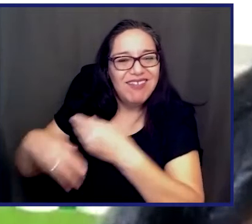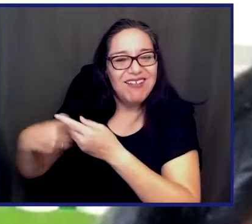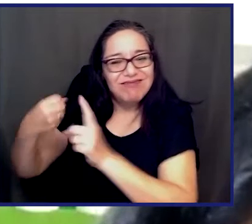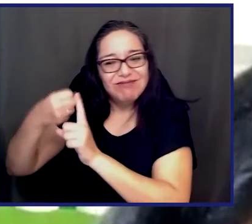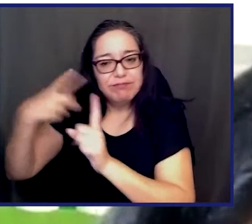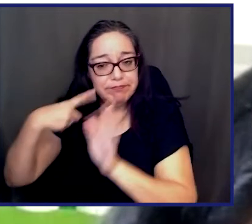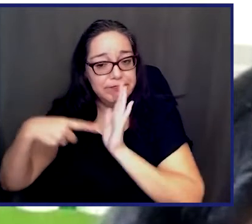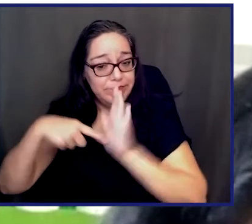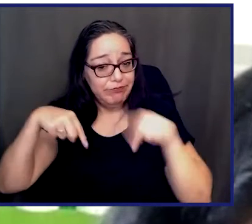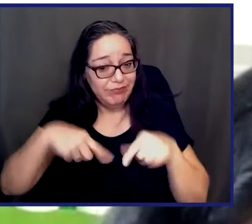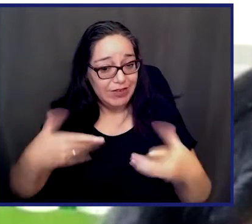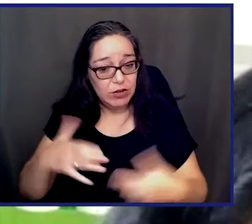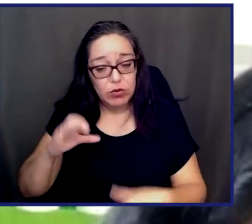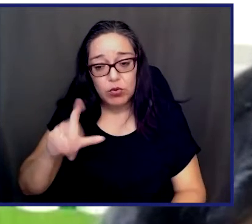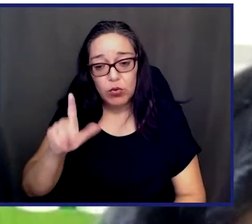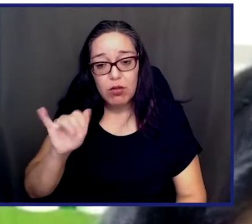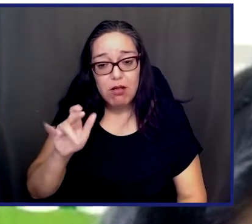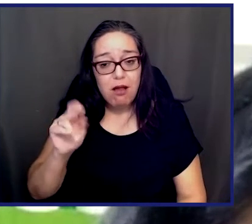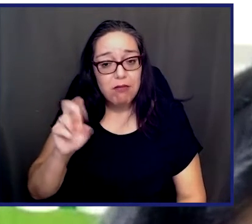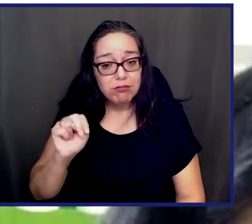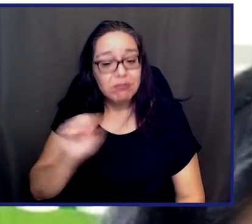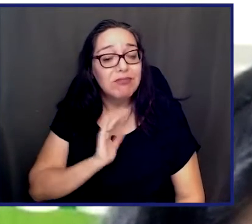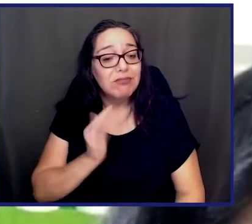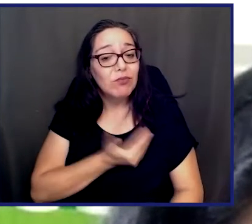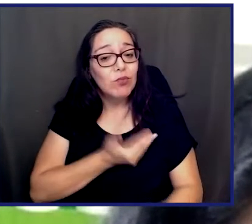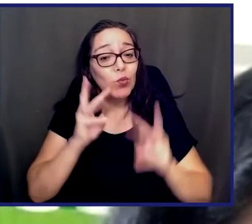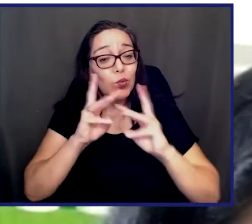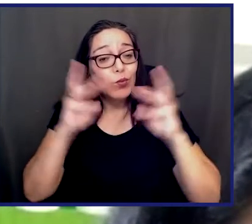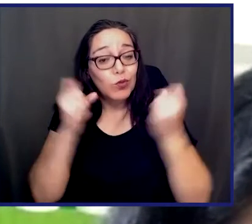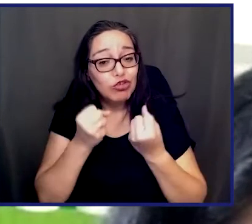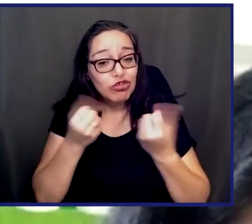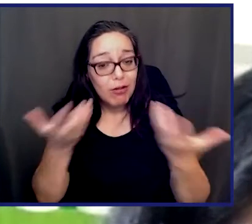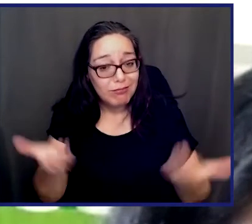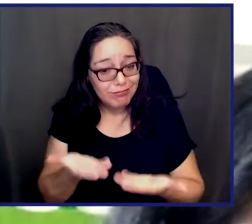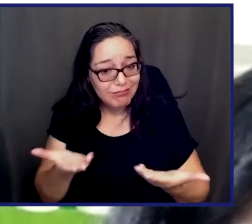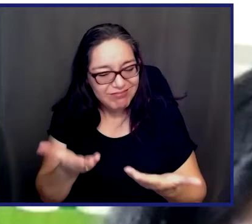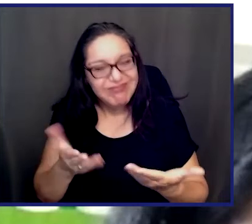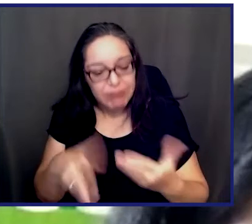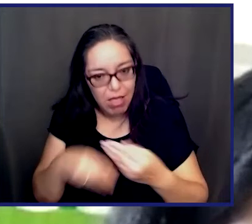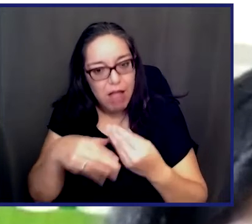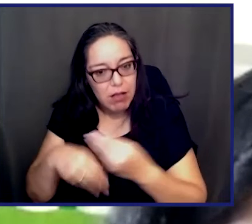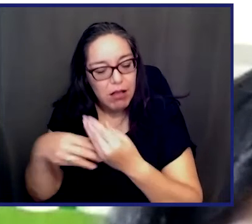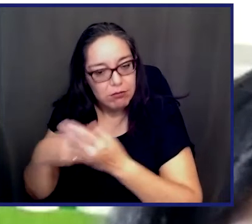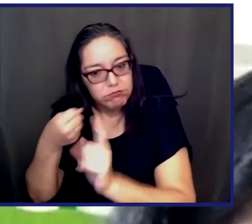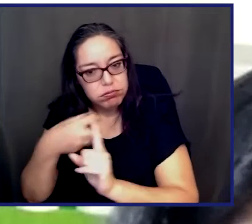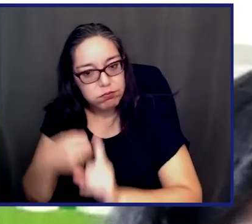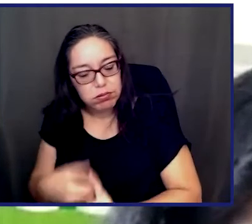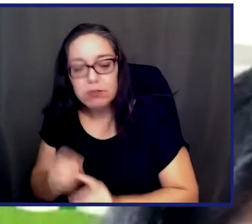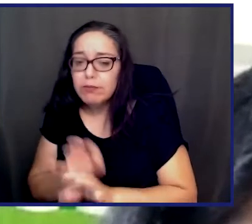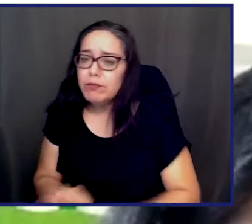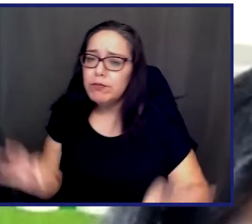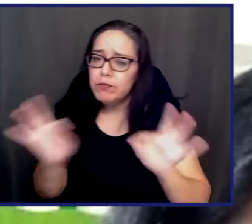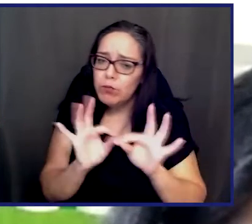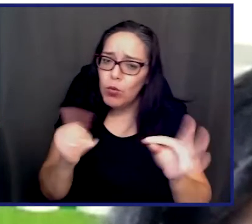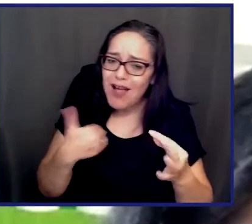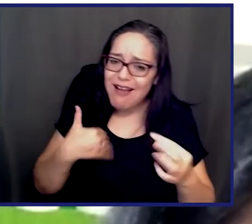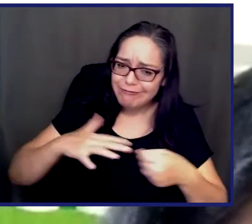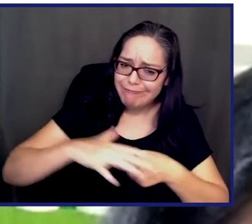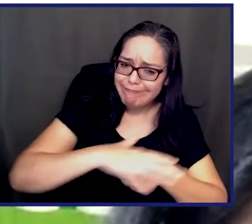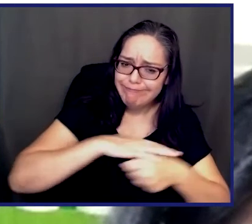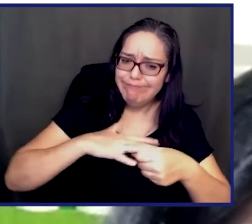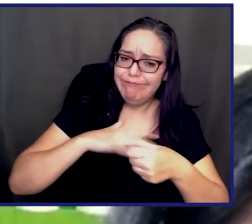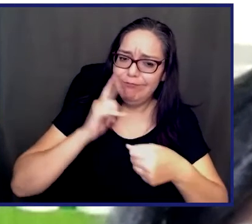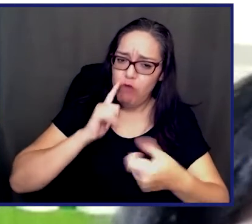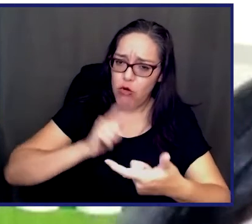que estamos haciendo, y también dar estos espacios de participación en donde intercambiamos ideas, en donde